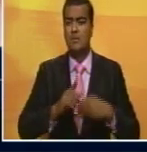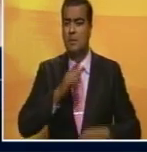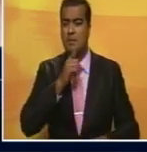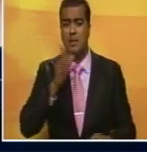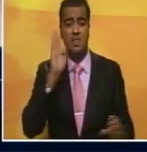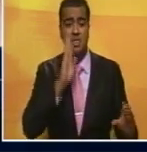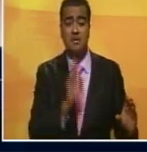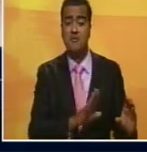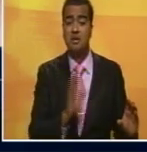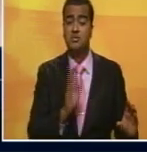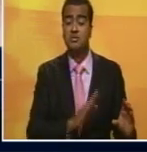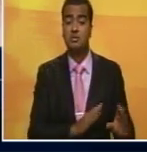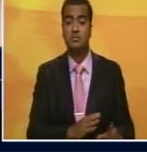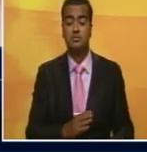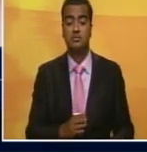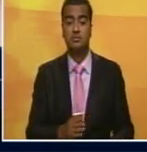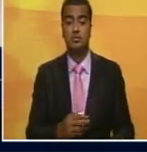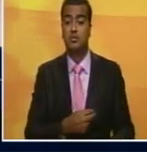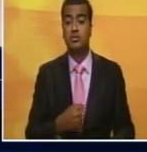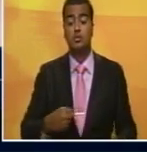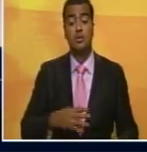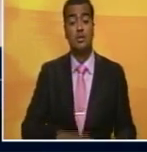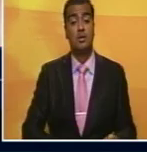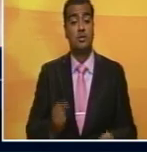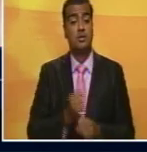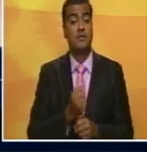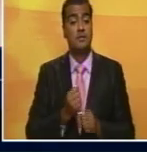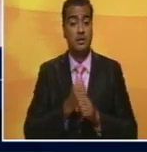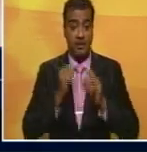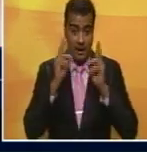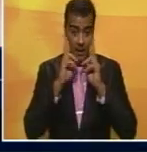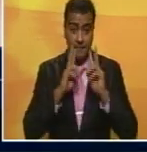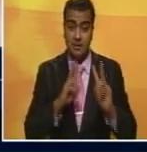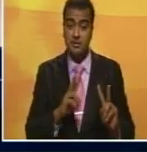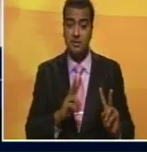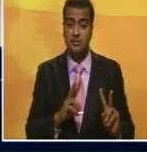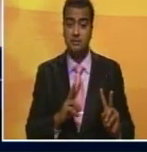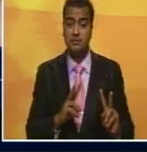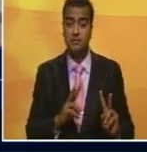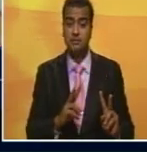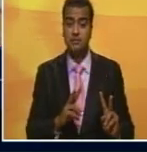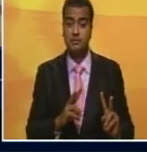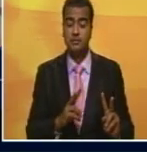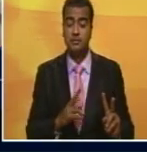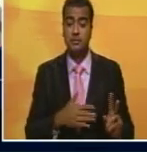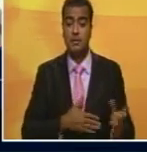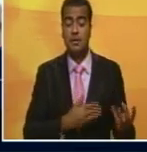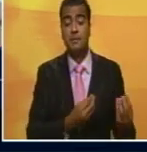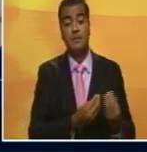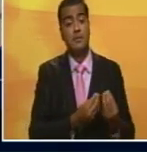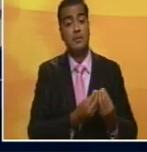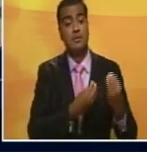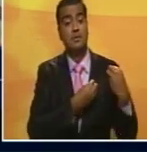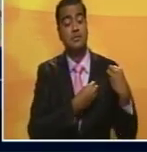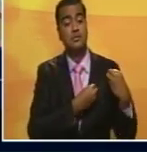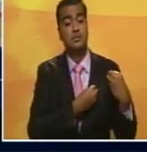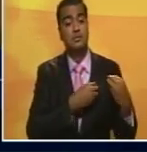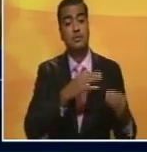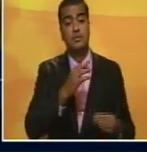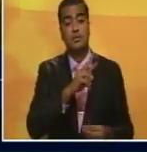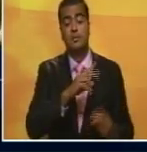de escombros. Bueno, y hemos venido trabajando en esta limpieza aquí al lado me acompañan los directores como es